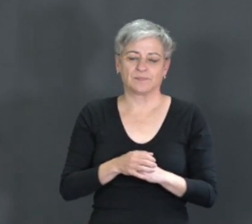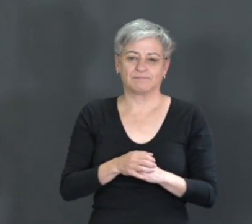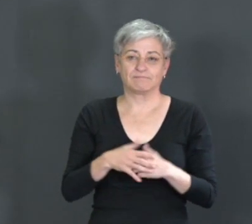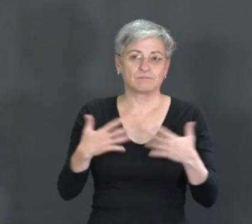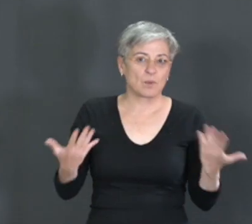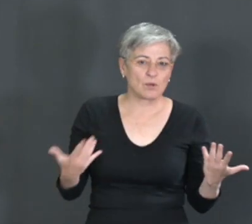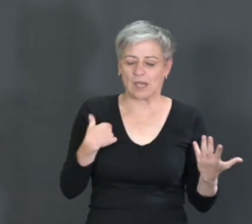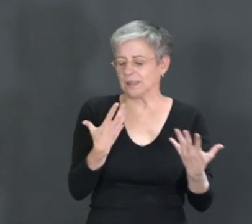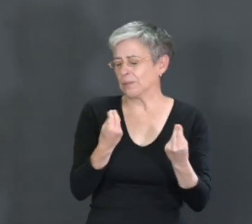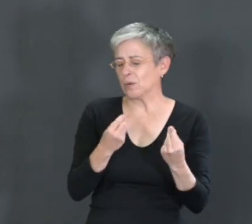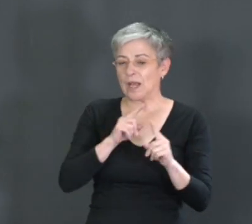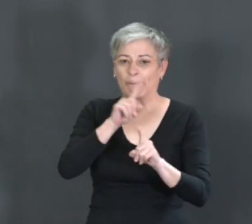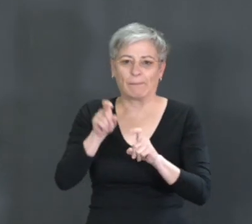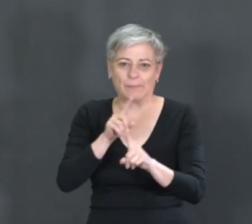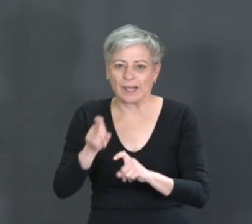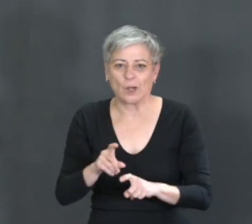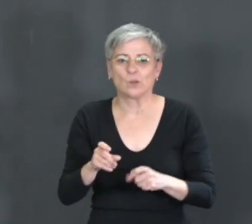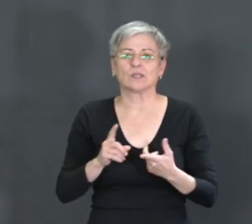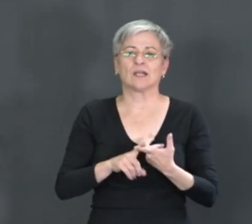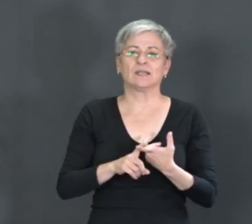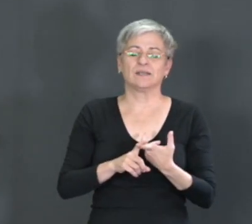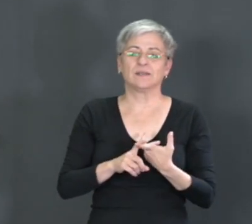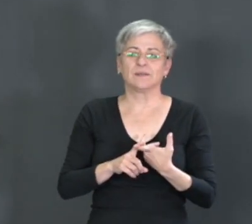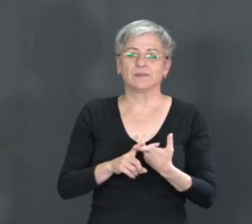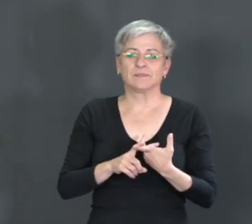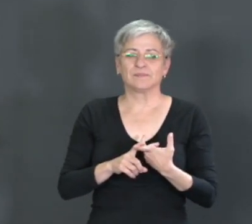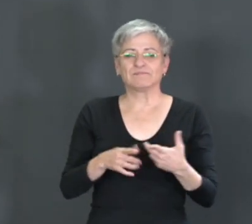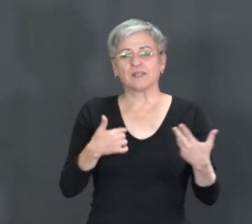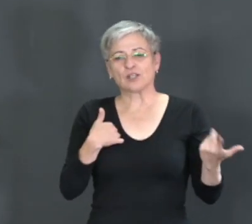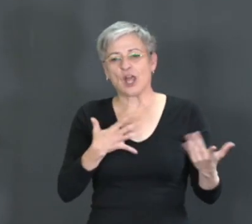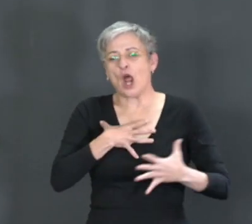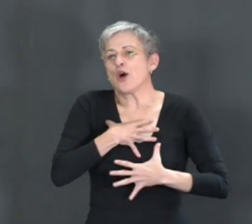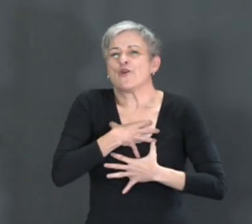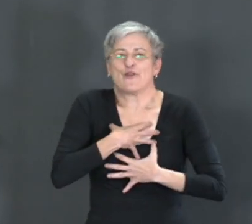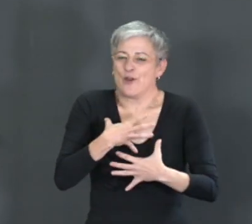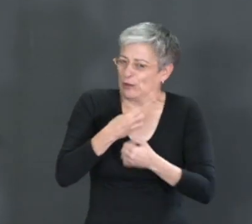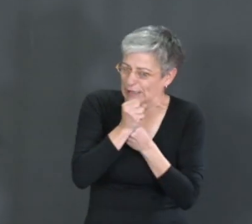Bueno, tengo muchas preguntas, entonces ahí tú un poco no te me agobies.